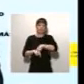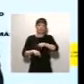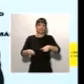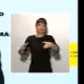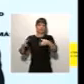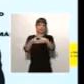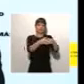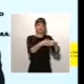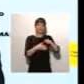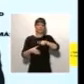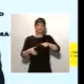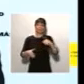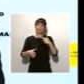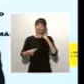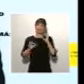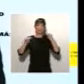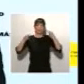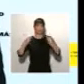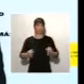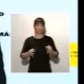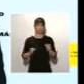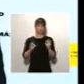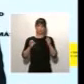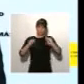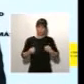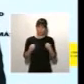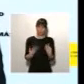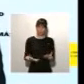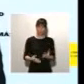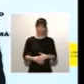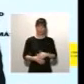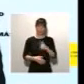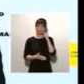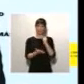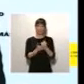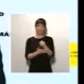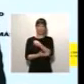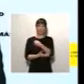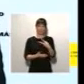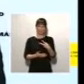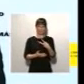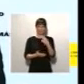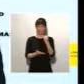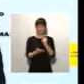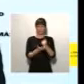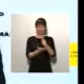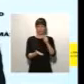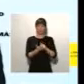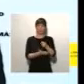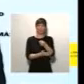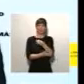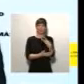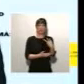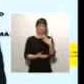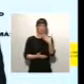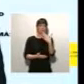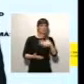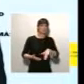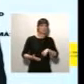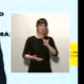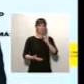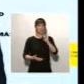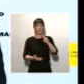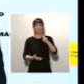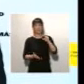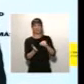seguridad. Los resultados de estas pruebas rápidas están disponibles en 15 minutos, 15-20 minutos, en función de la técnica,